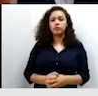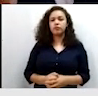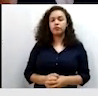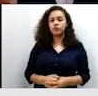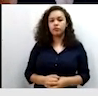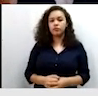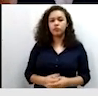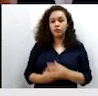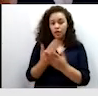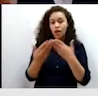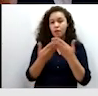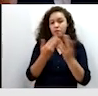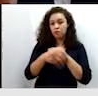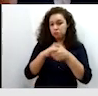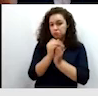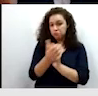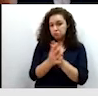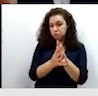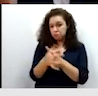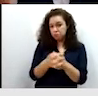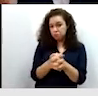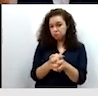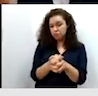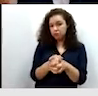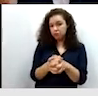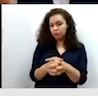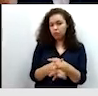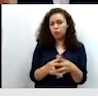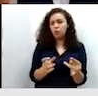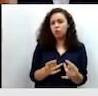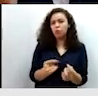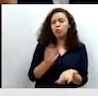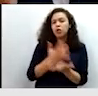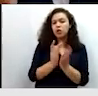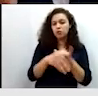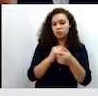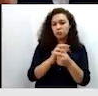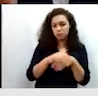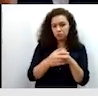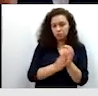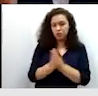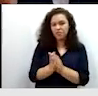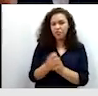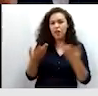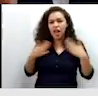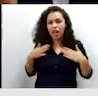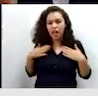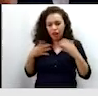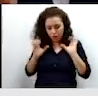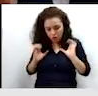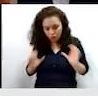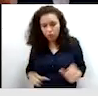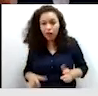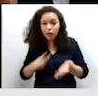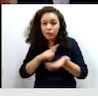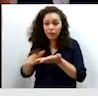El lavado de manos, pues, no nada más hablemos de lavado de manos, la higiene personal. La higiene